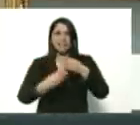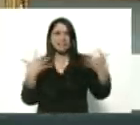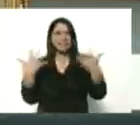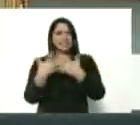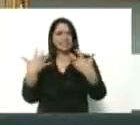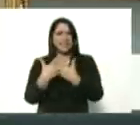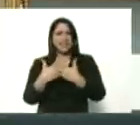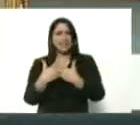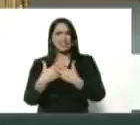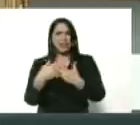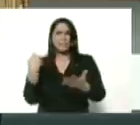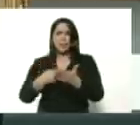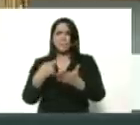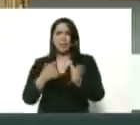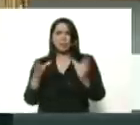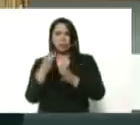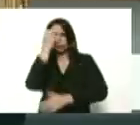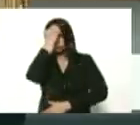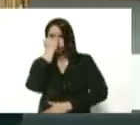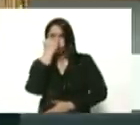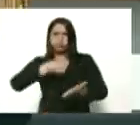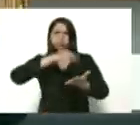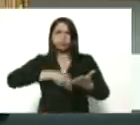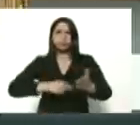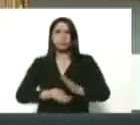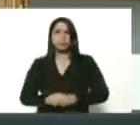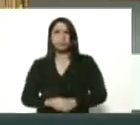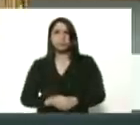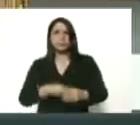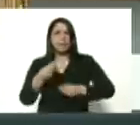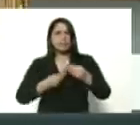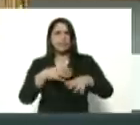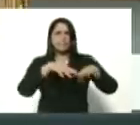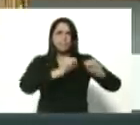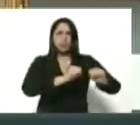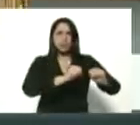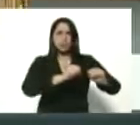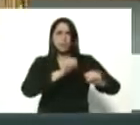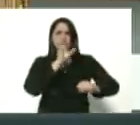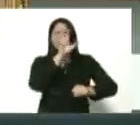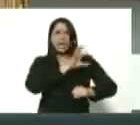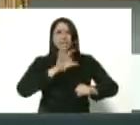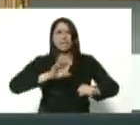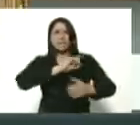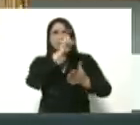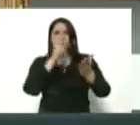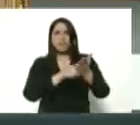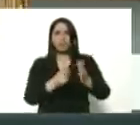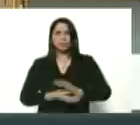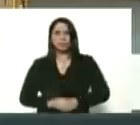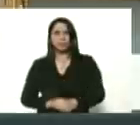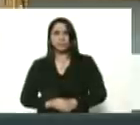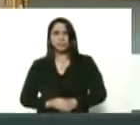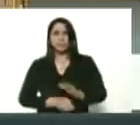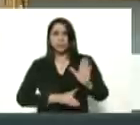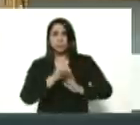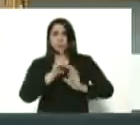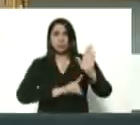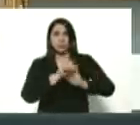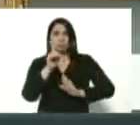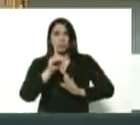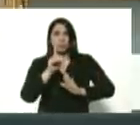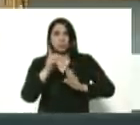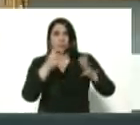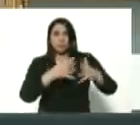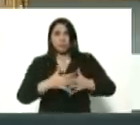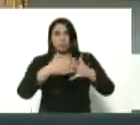de mercenarios, de contratistas, de hacer invasiones de países enteros, se desarrolló en